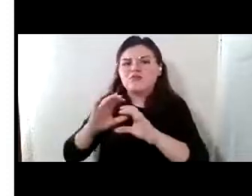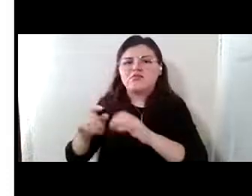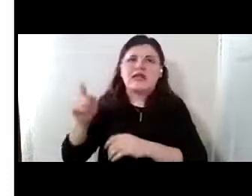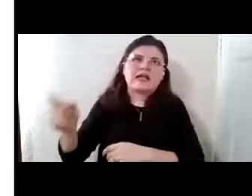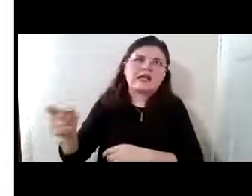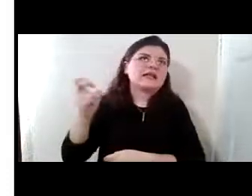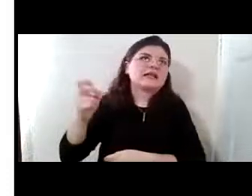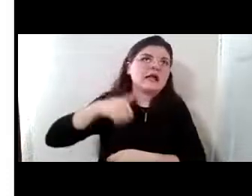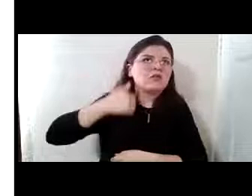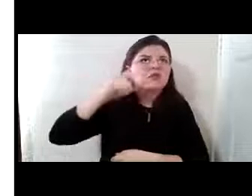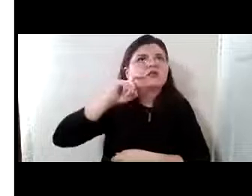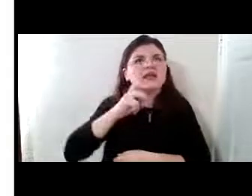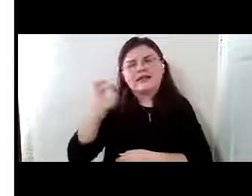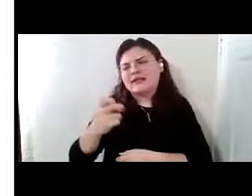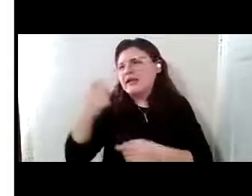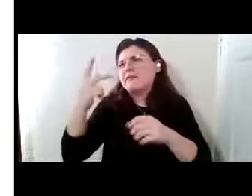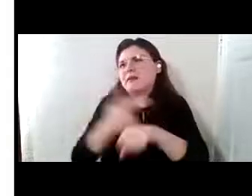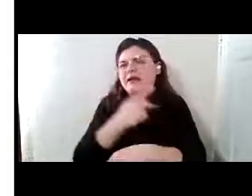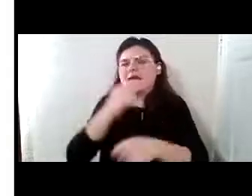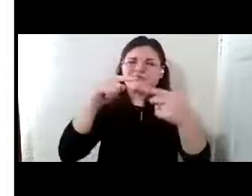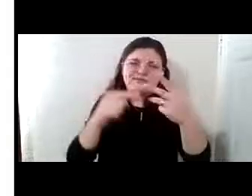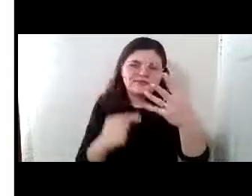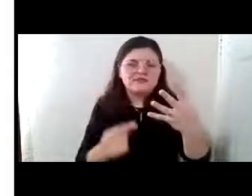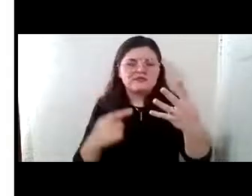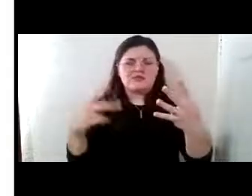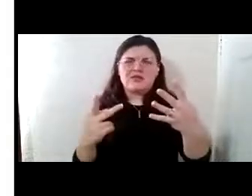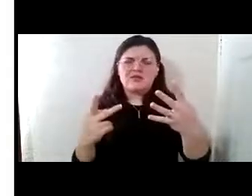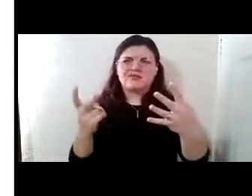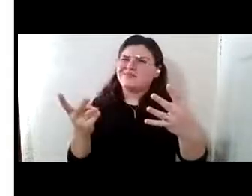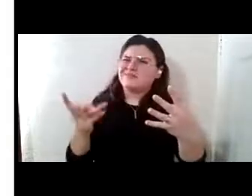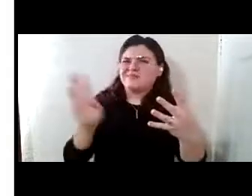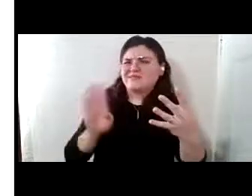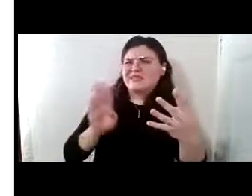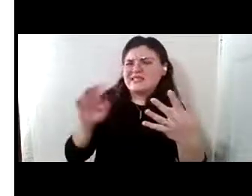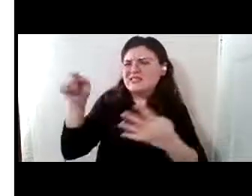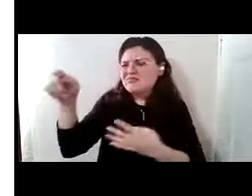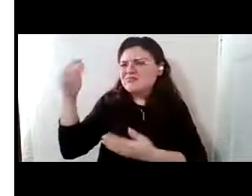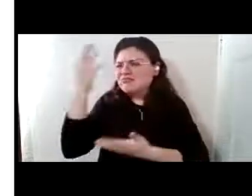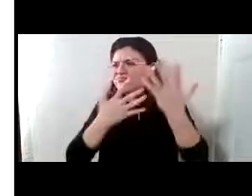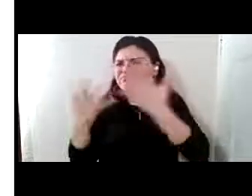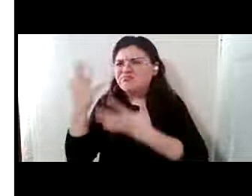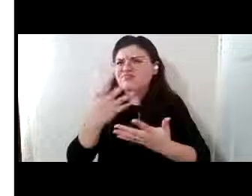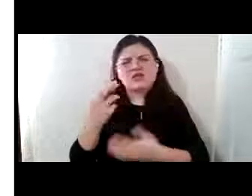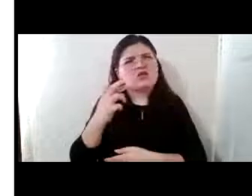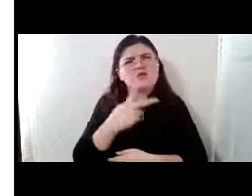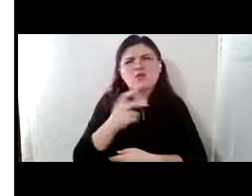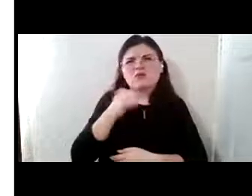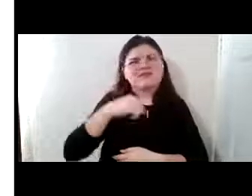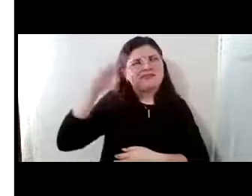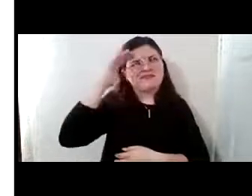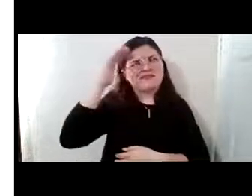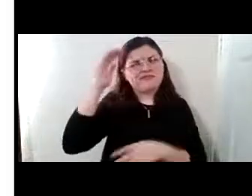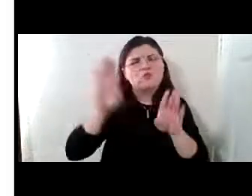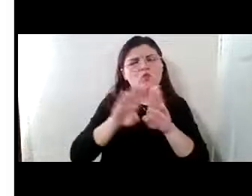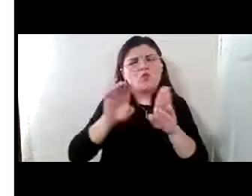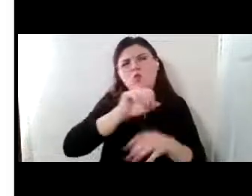pasa esto, pero tal vez no estoy dando al clavo. Entonces, ¿de qué forma? ¿Sí? ¿De qué forma podemos hacerlo? Y otra